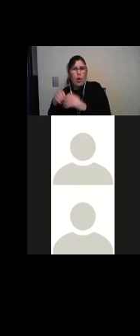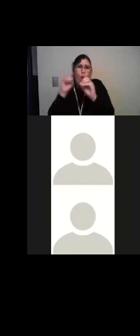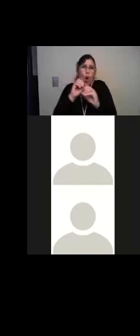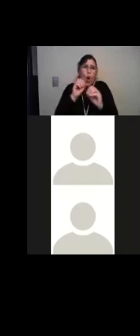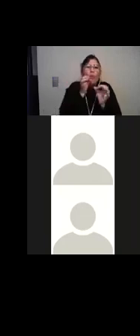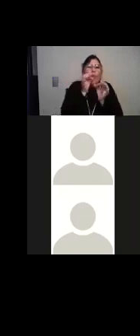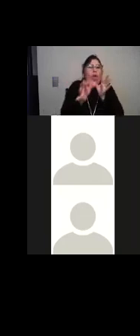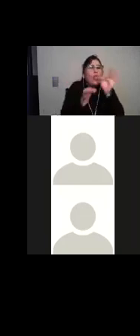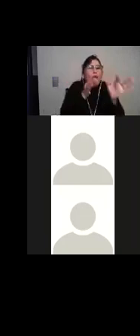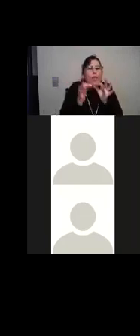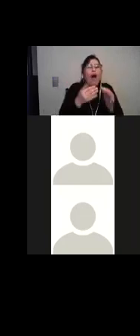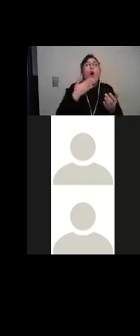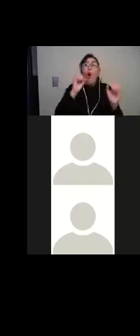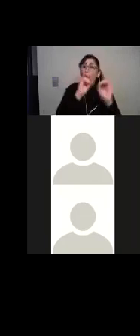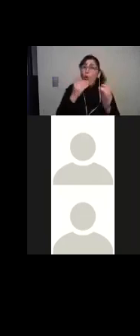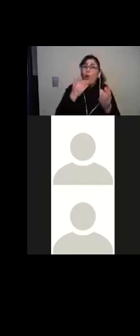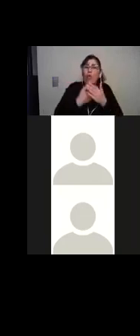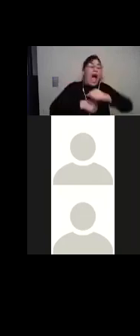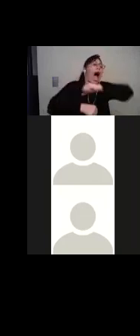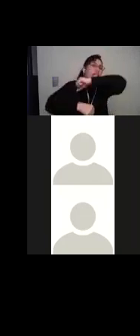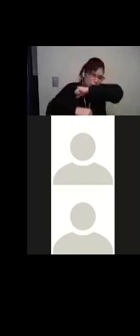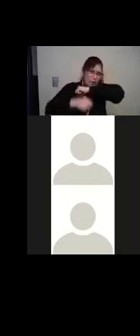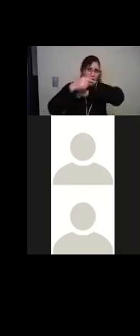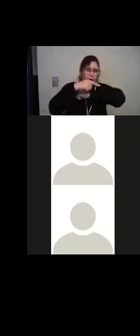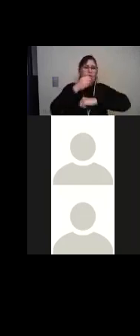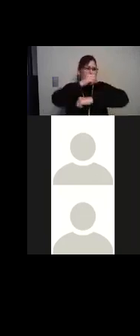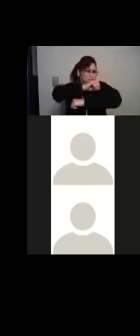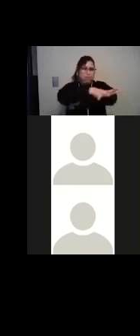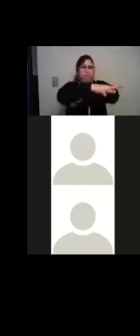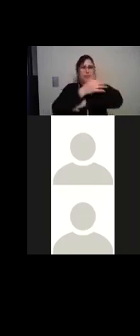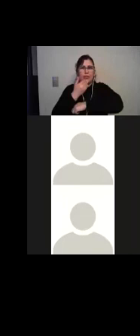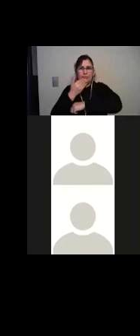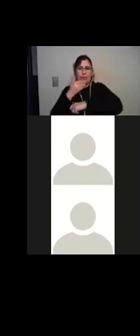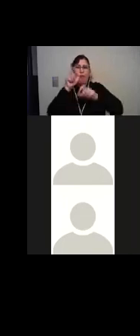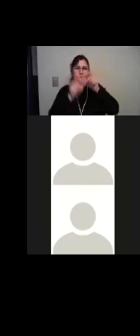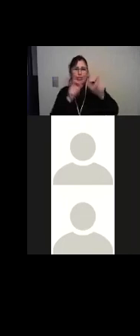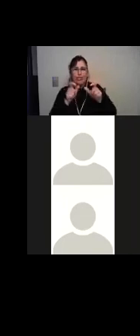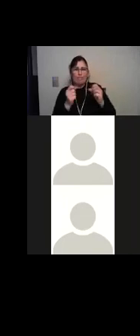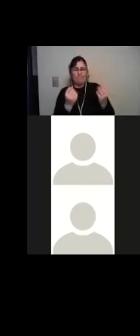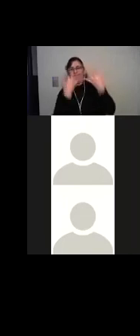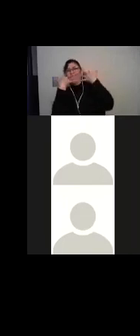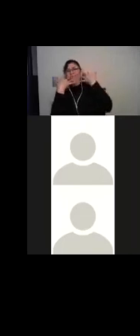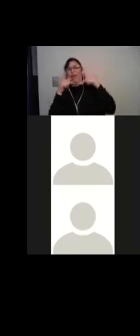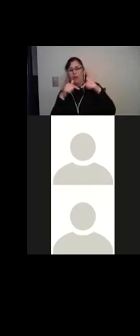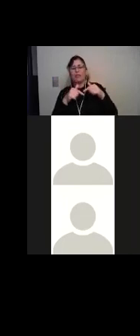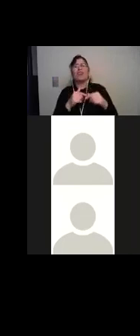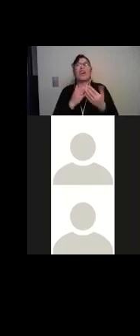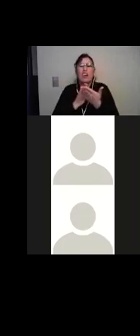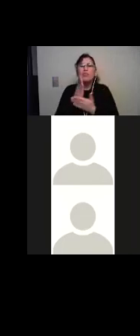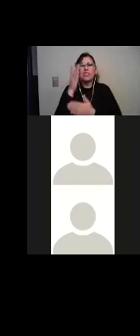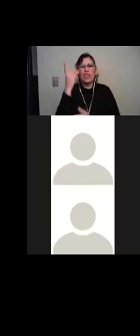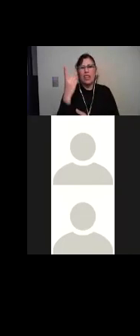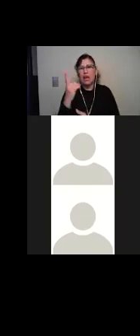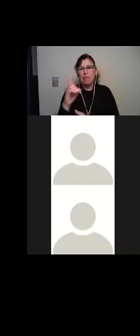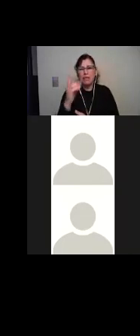en los estornudos de las personas, ¿ya? Esta es una enfermedad altamente contagiosa que generaba mucha discapacidad en los